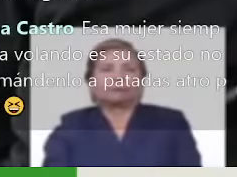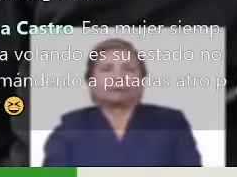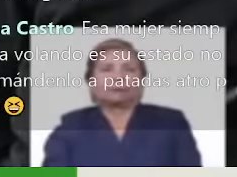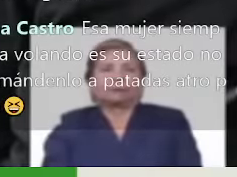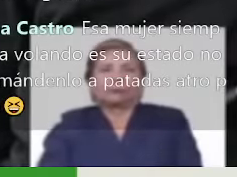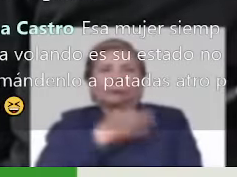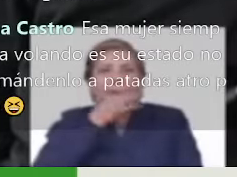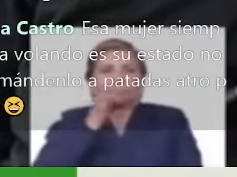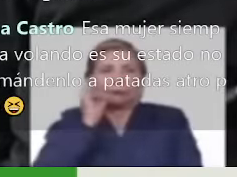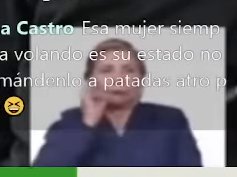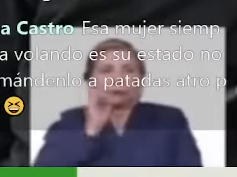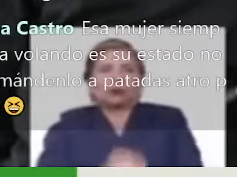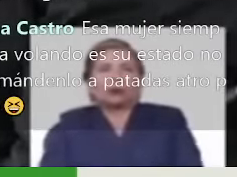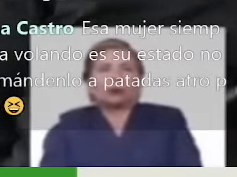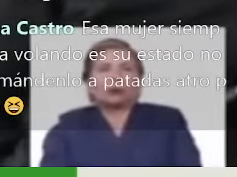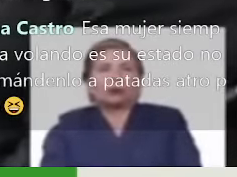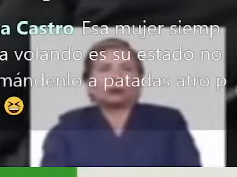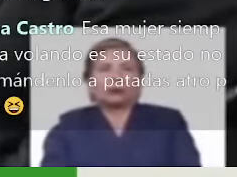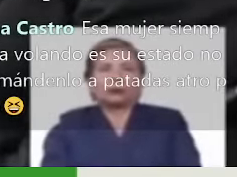Me someto a guardar silencio.